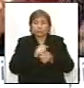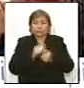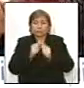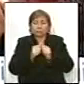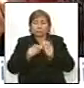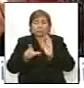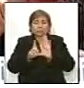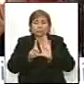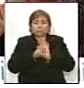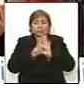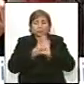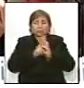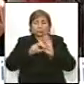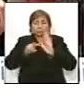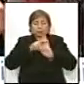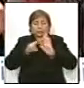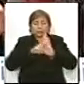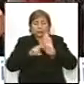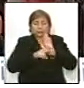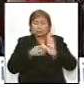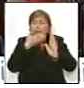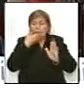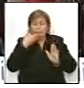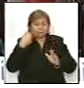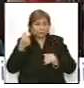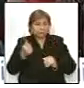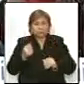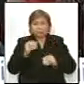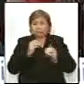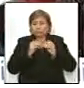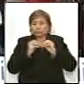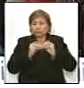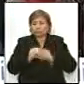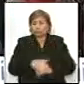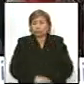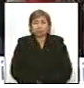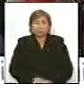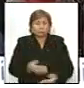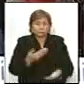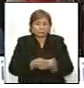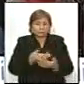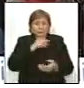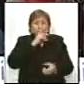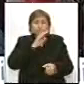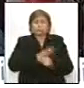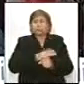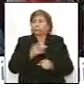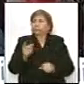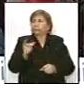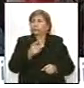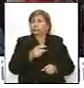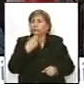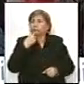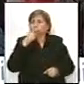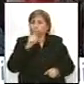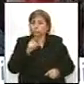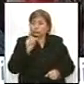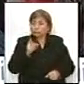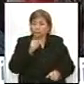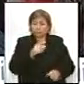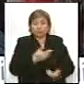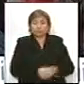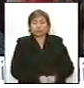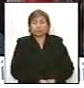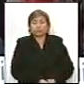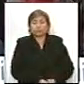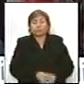de normas, un mejor monitoreo del artículo 19 del reglamento, cumplimiento de ello. O sea, están ya ahí algunas